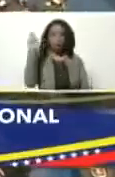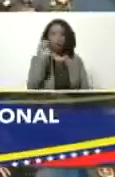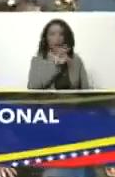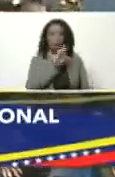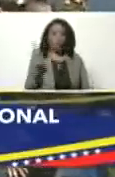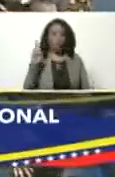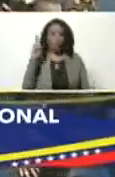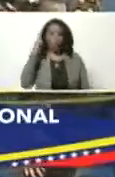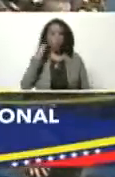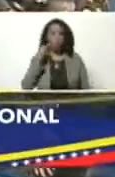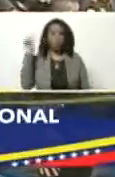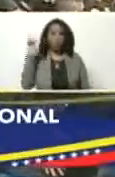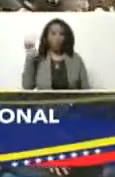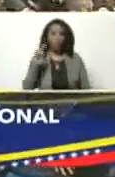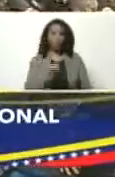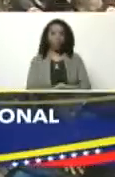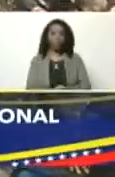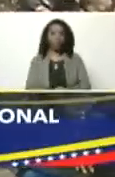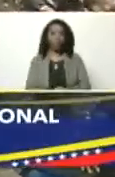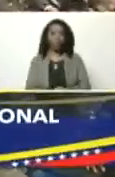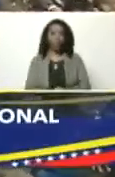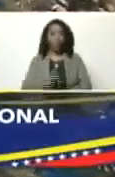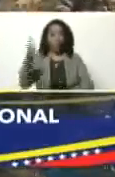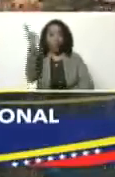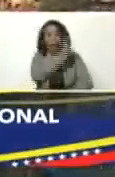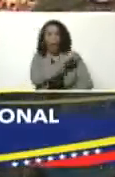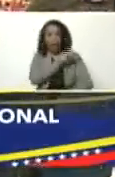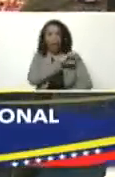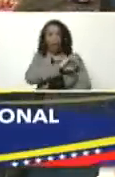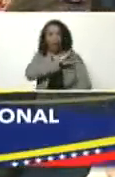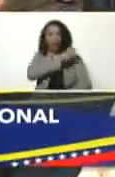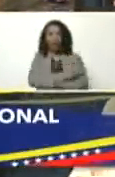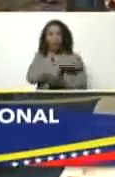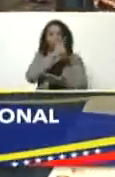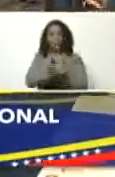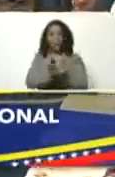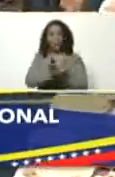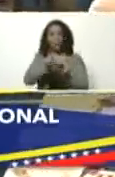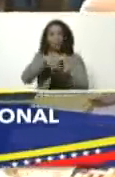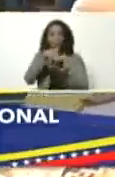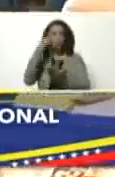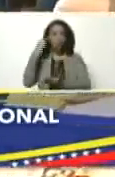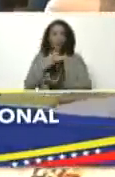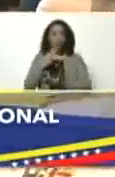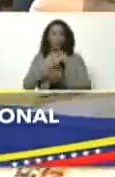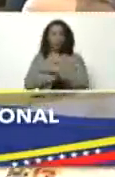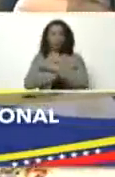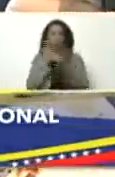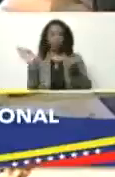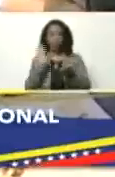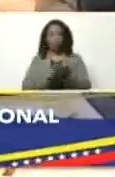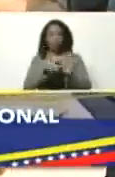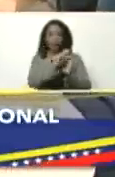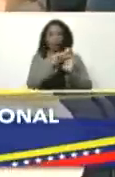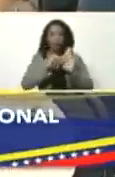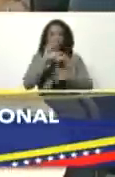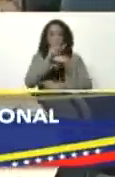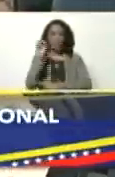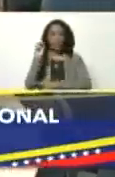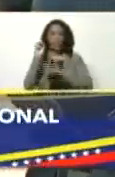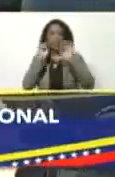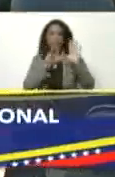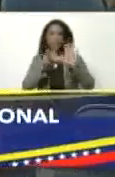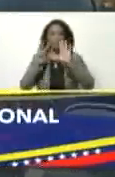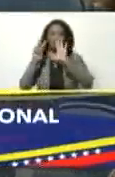República Bolivariana de Venezuela, comandante en jefe de la Fuerza Armada Nacional Bolivariana, con lo dispuesto en el artículo 30,